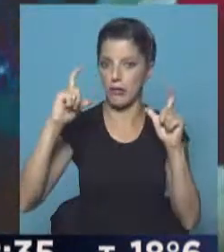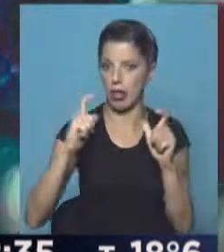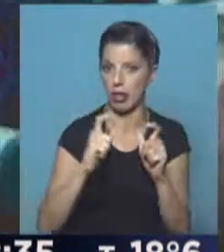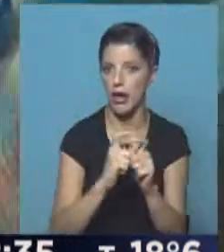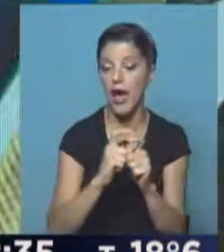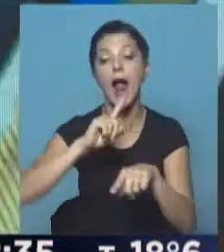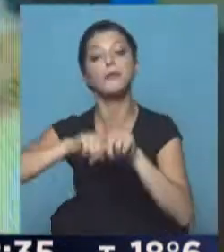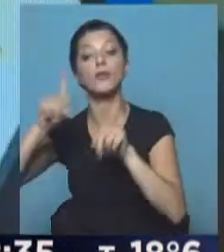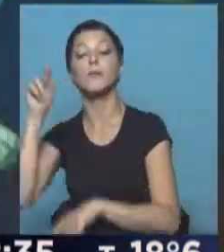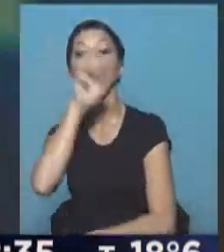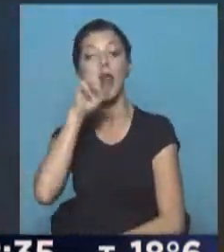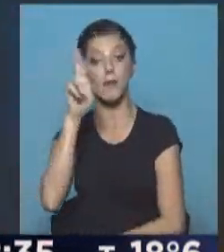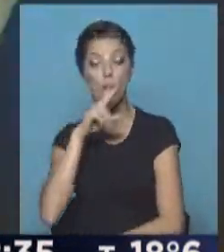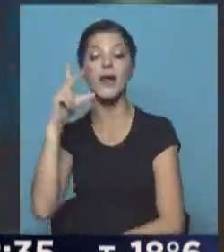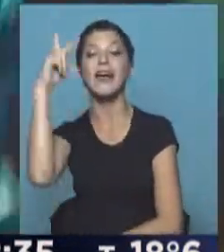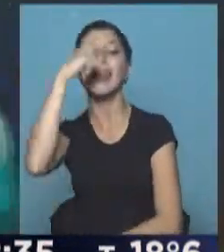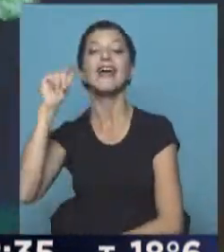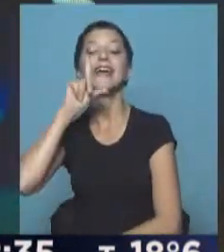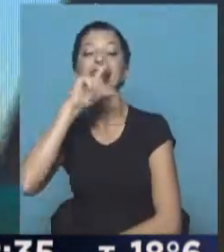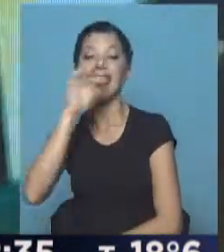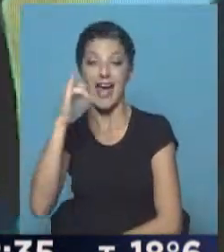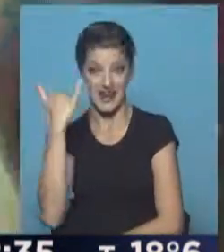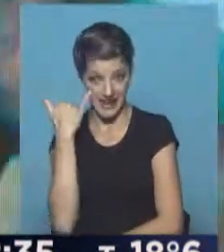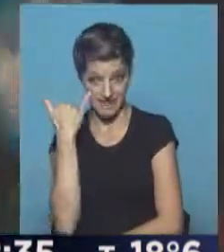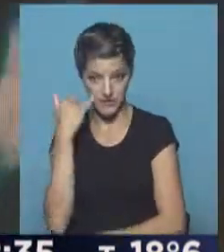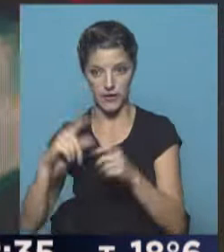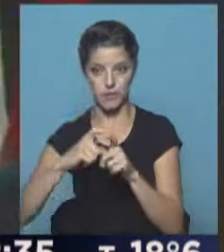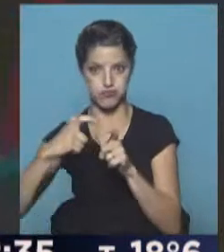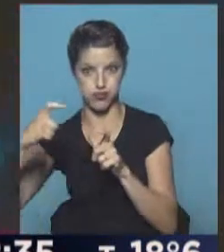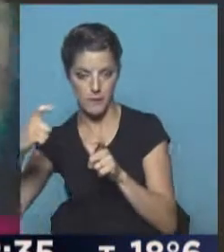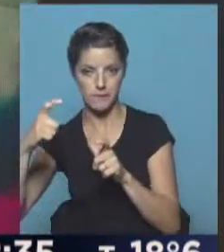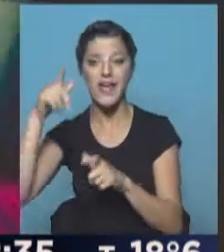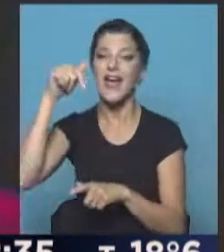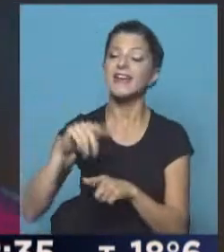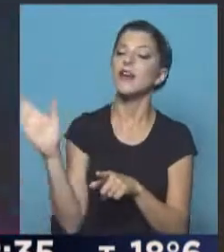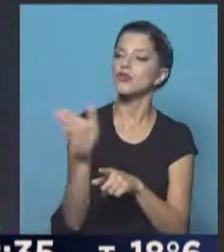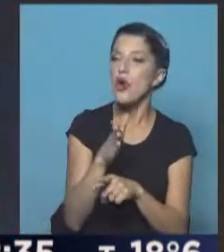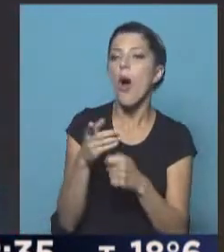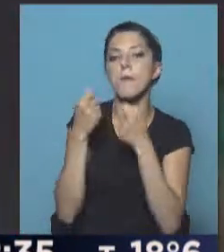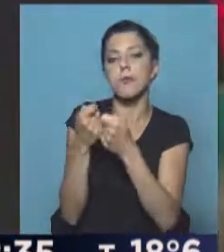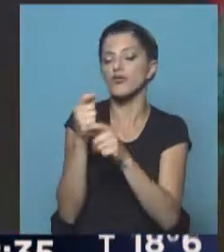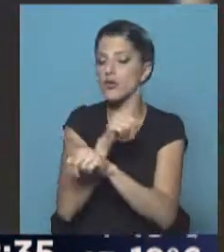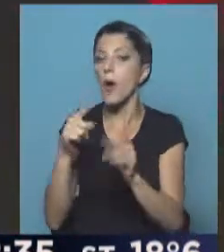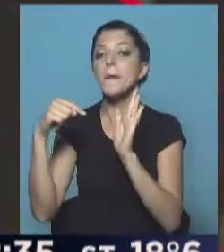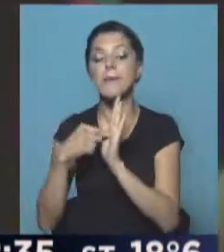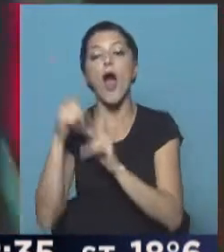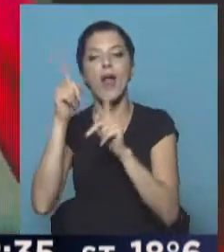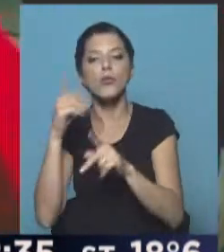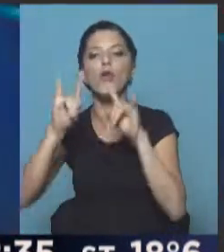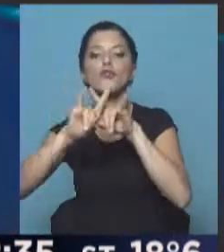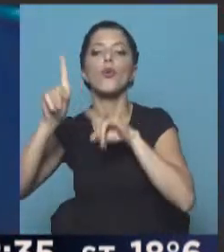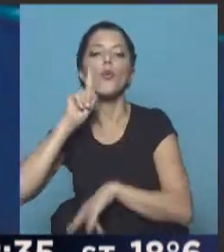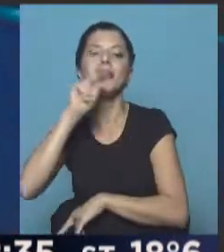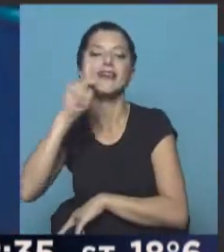Hillary Clinton de cara a las presidenciales del 8 de noviembre. Hillary no las tiene todas consigo. La difusión de algunos WikiLeaks